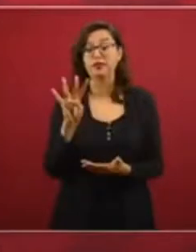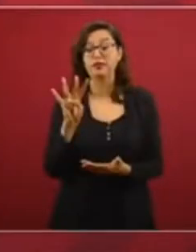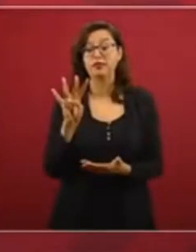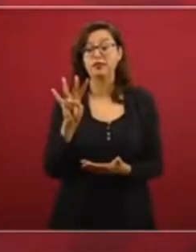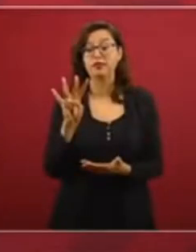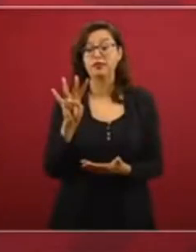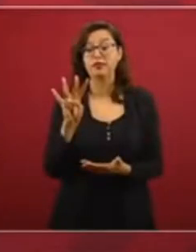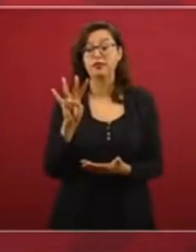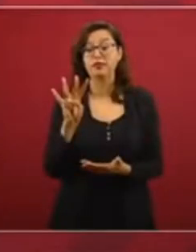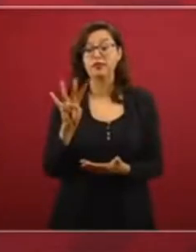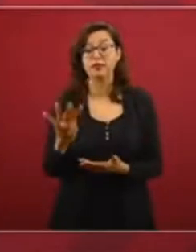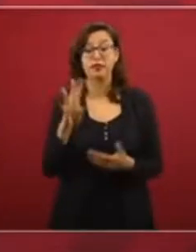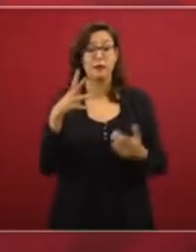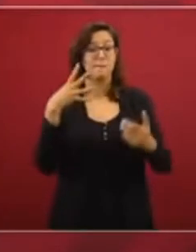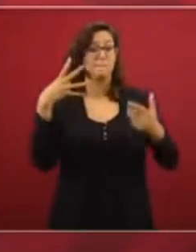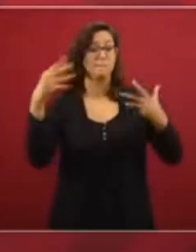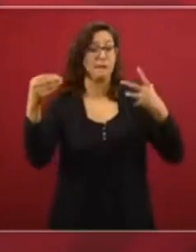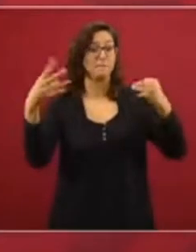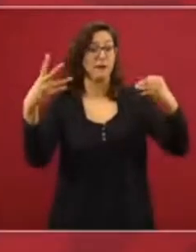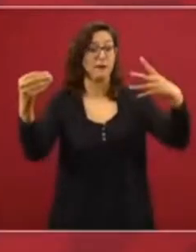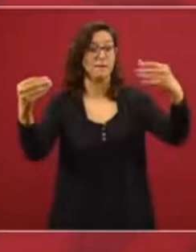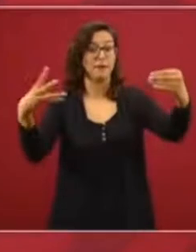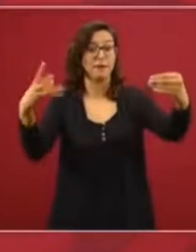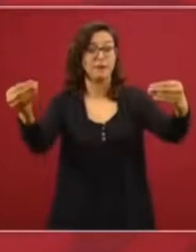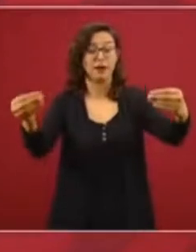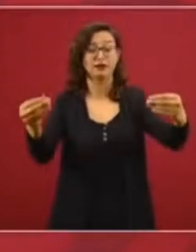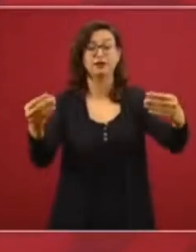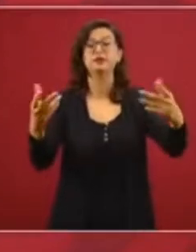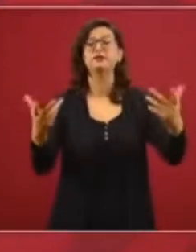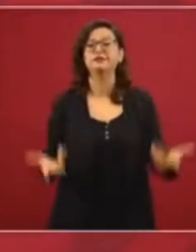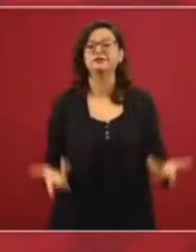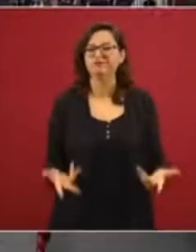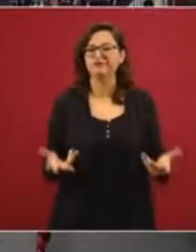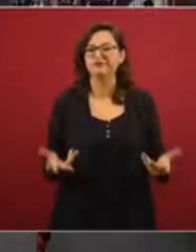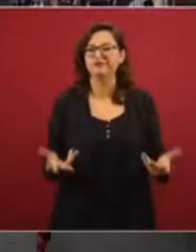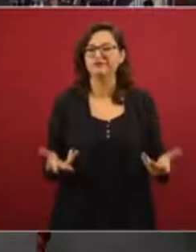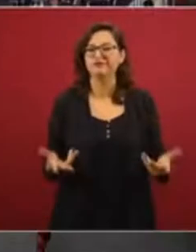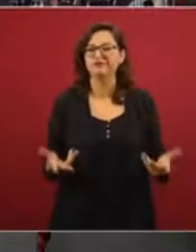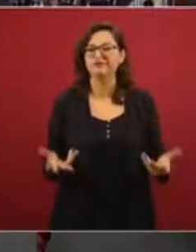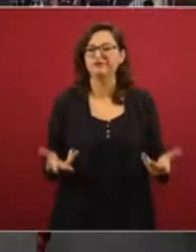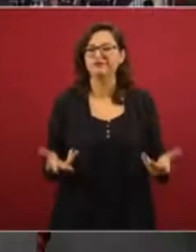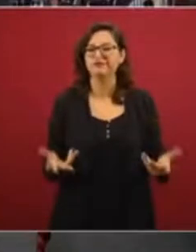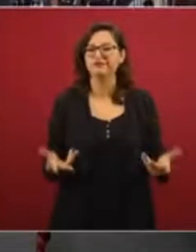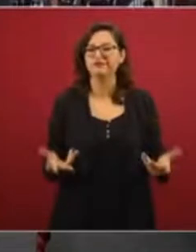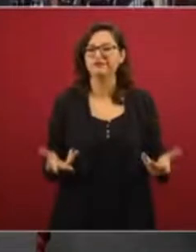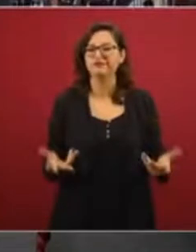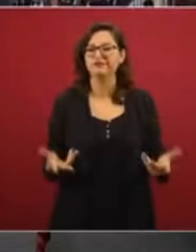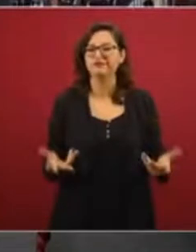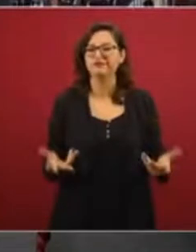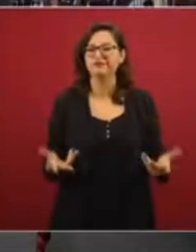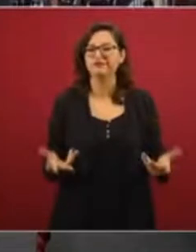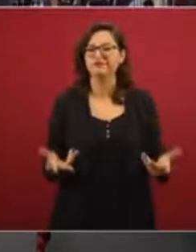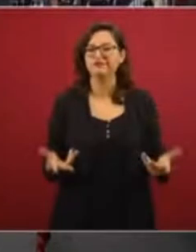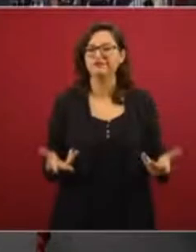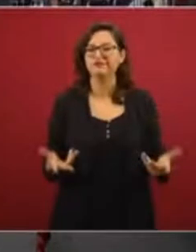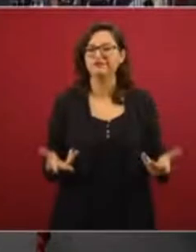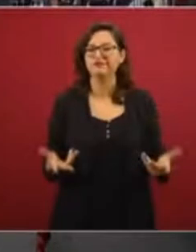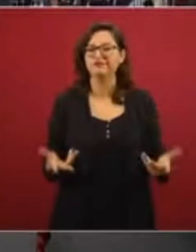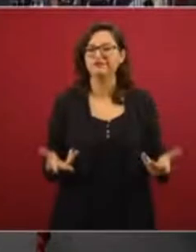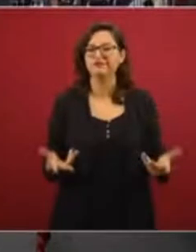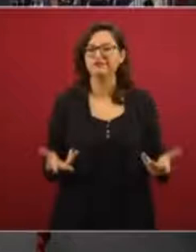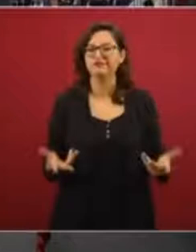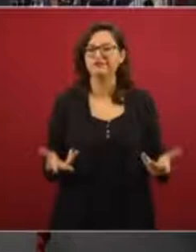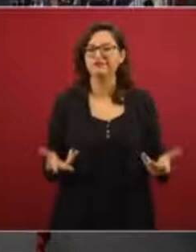ello, entonces, le pido a Hugo nos presente el informe técnico, por favor. So now he's asking Hugo to give you the